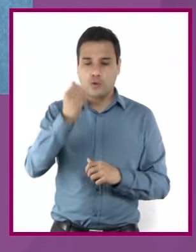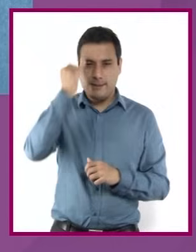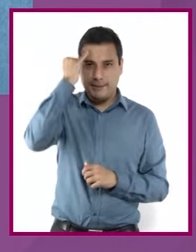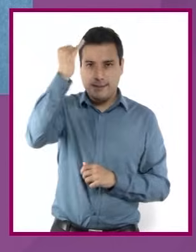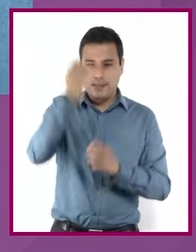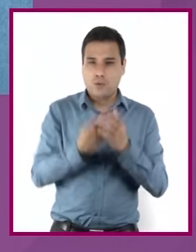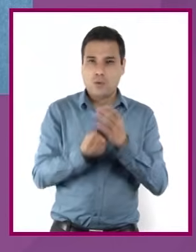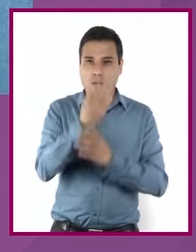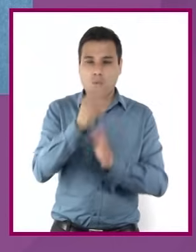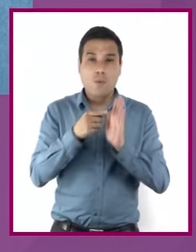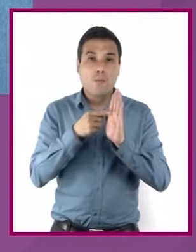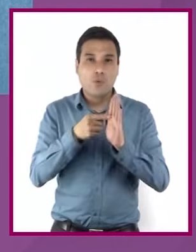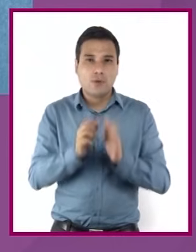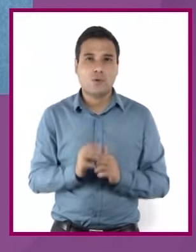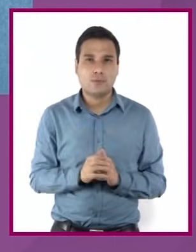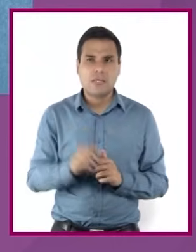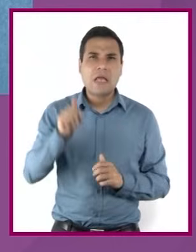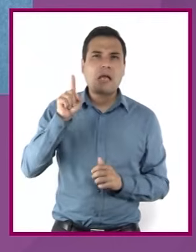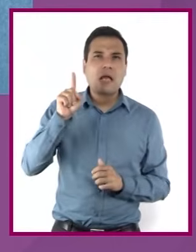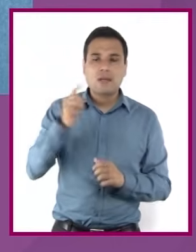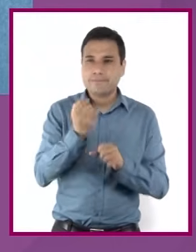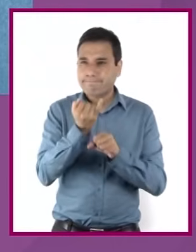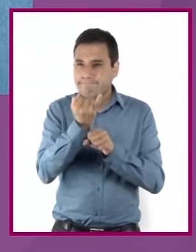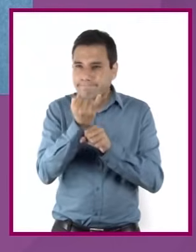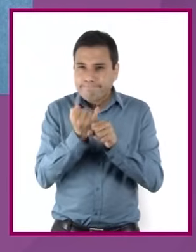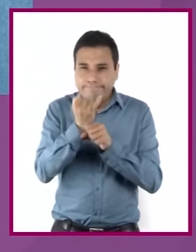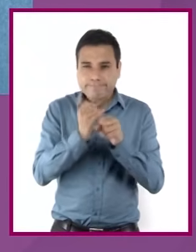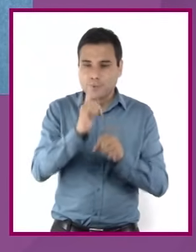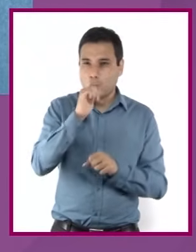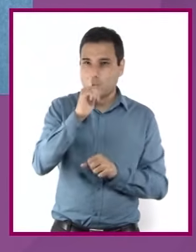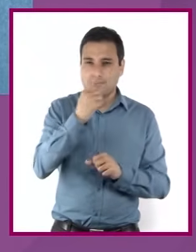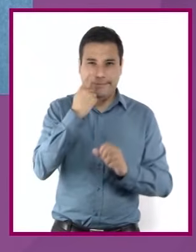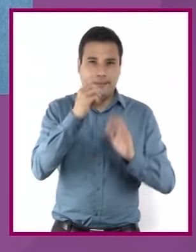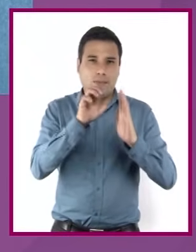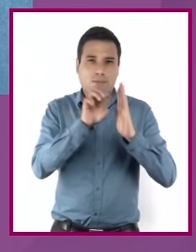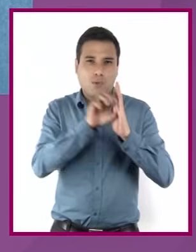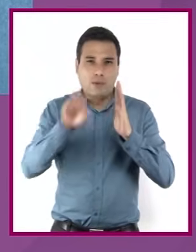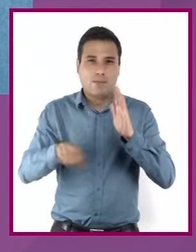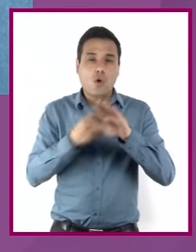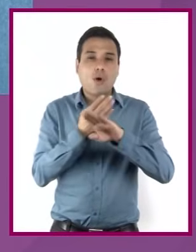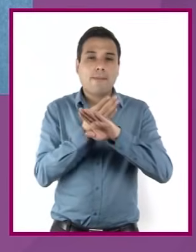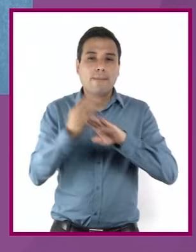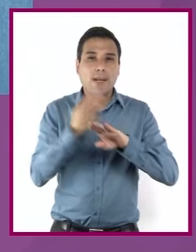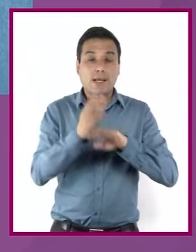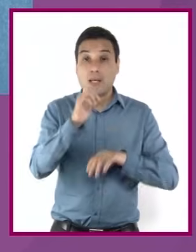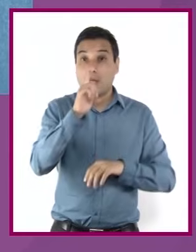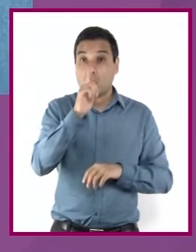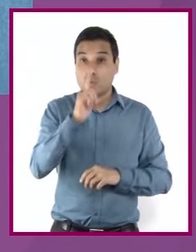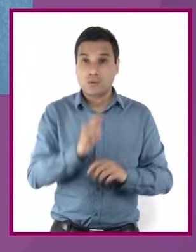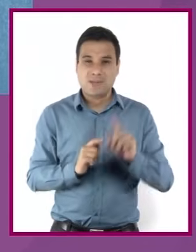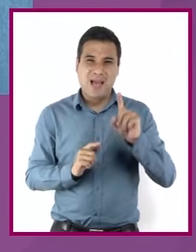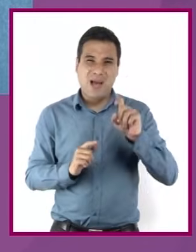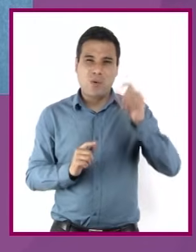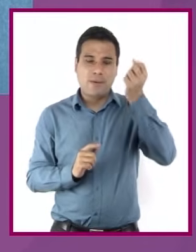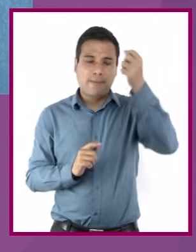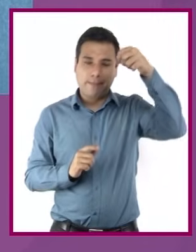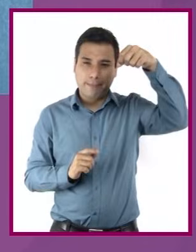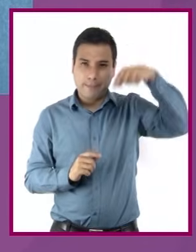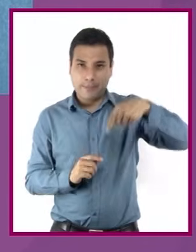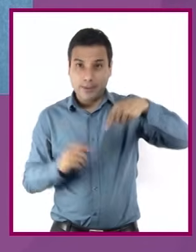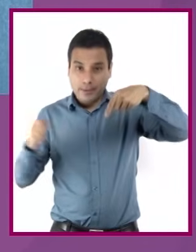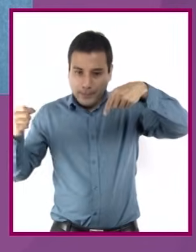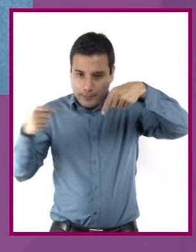a partir de las observaciones de fenómenos luminosos, como cuando la luz blanca pasa a través de una gota de agua o de un